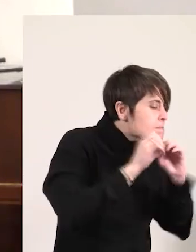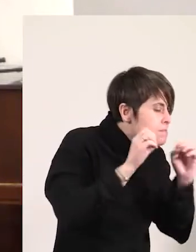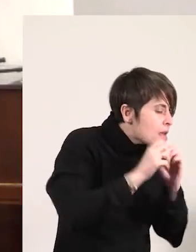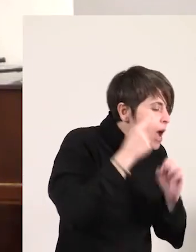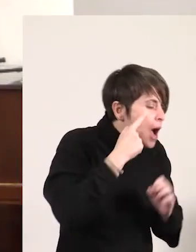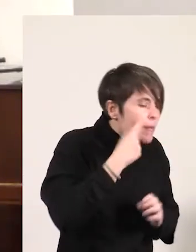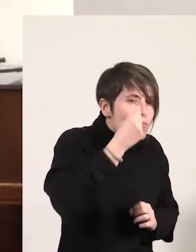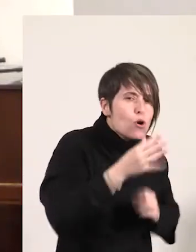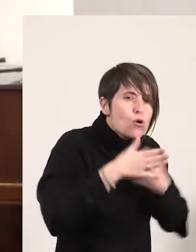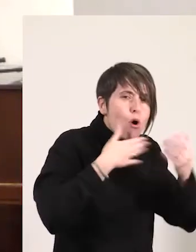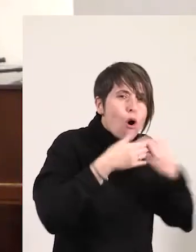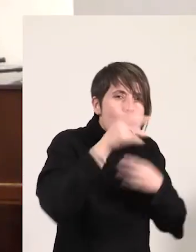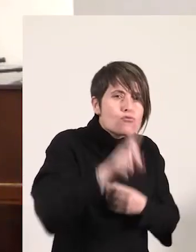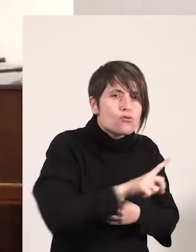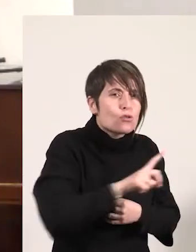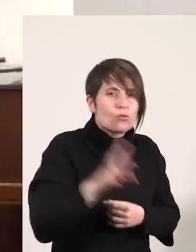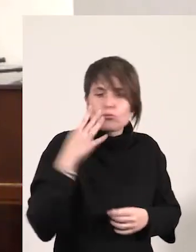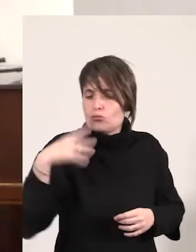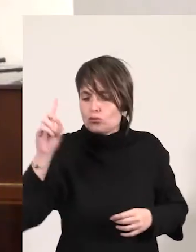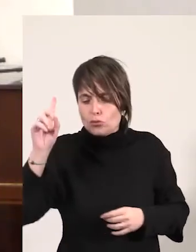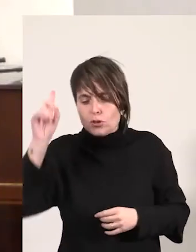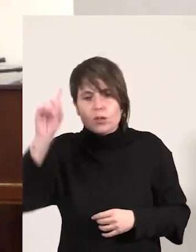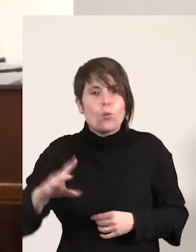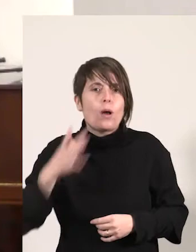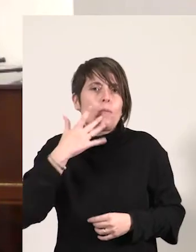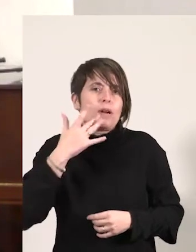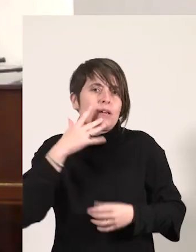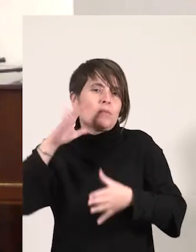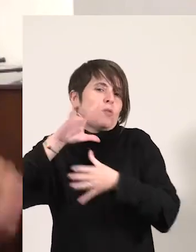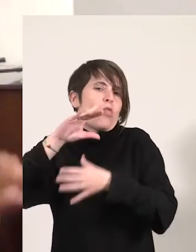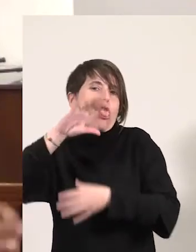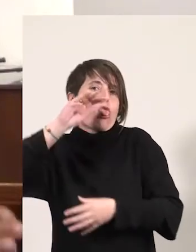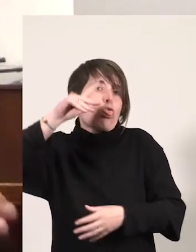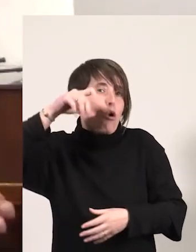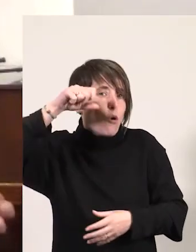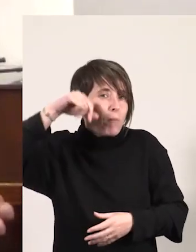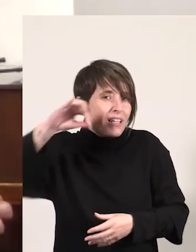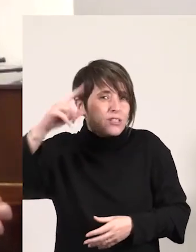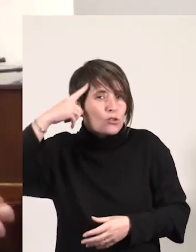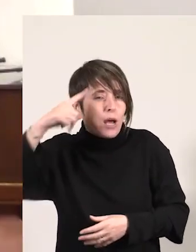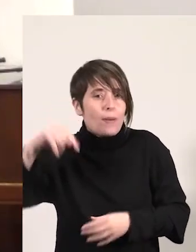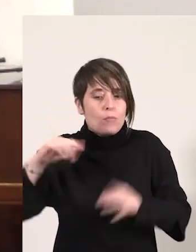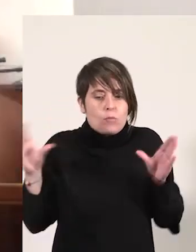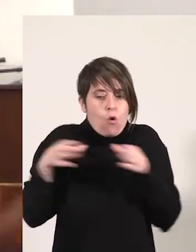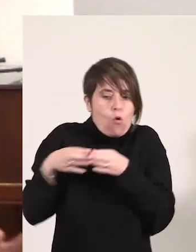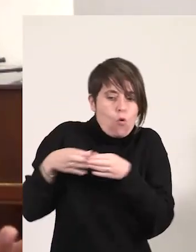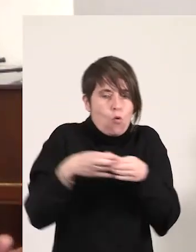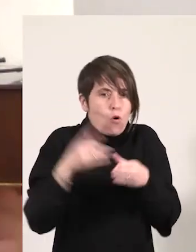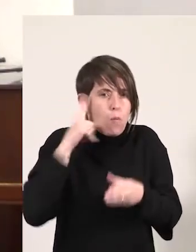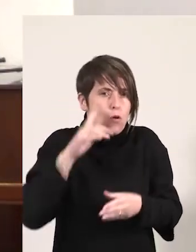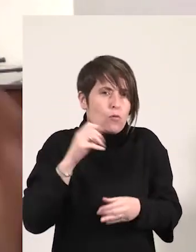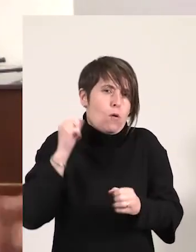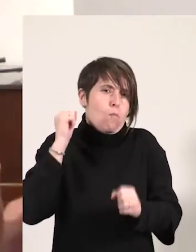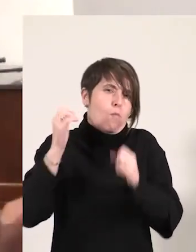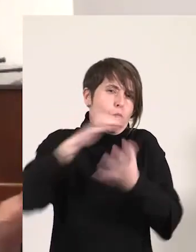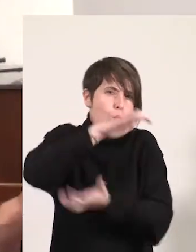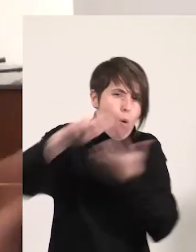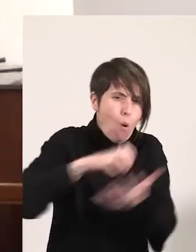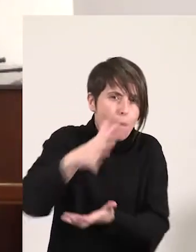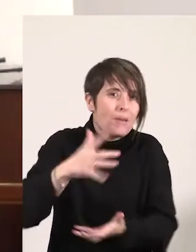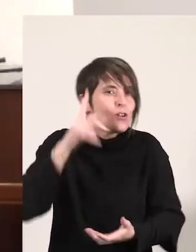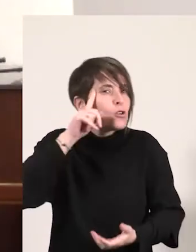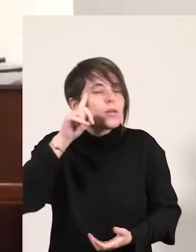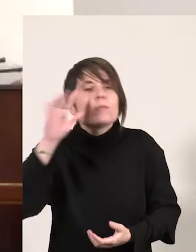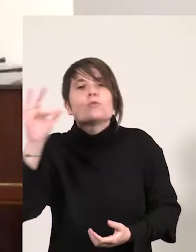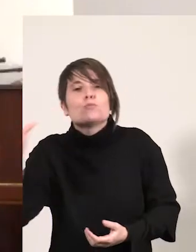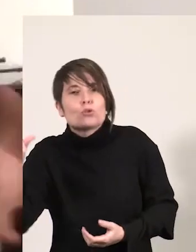reportaje, no me voy a ir a mirar a Google, ay, a ver los georgianos, a ver si son buenos. No, solo hemos visto esto, del mismo modo que pasa con los dominicanos, que solo sabemos que están en bandas latinas, pero